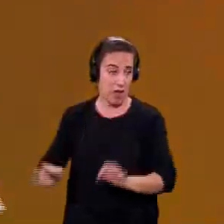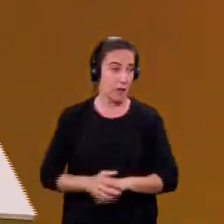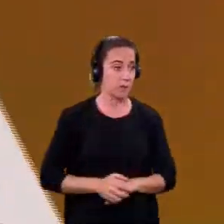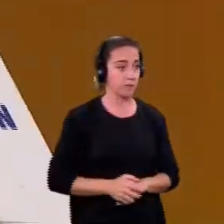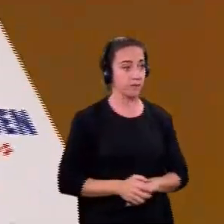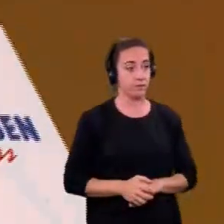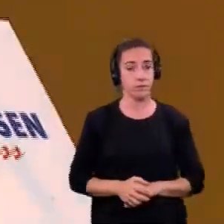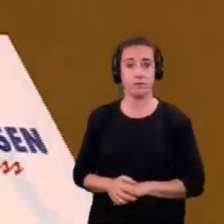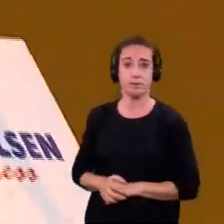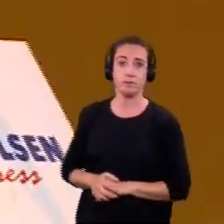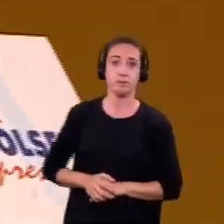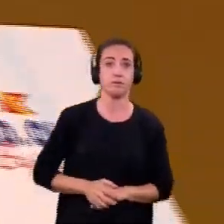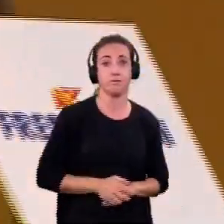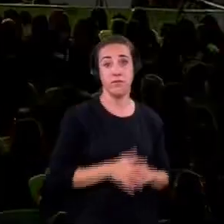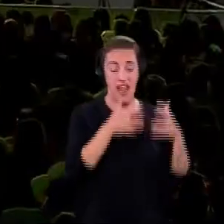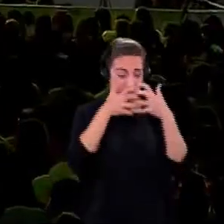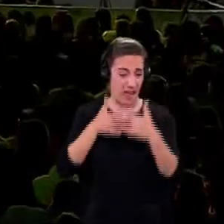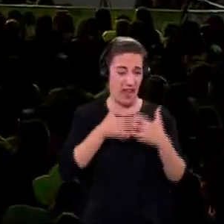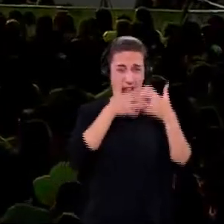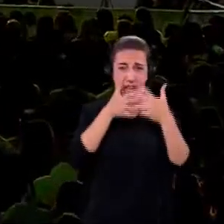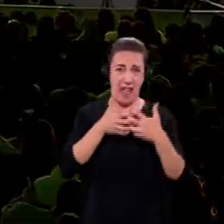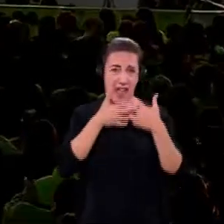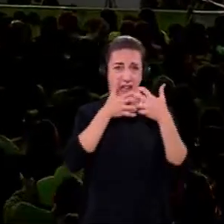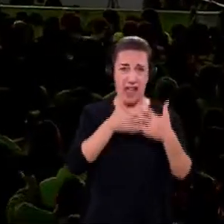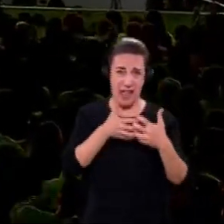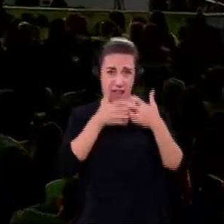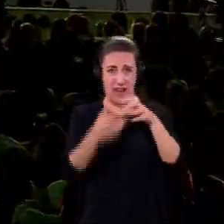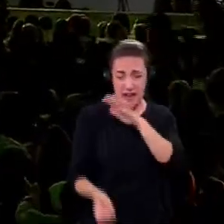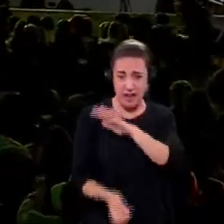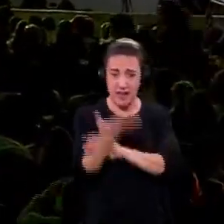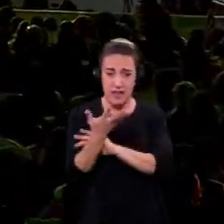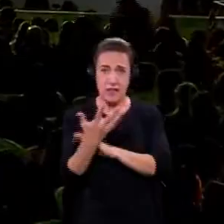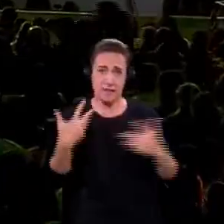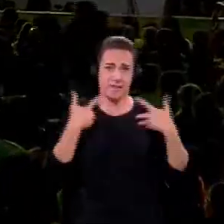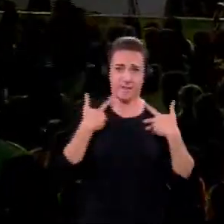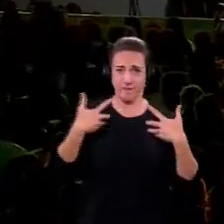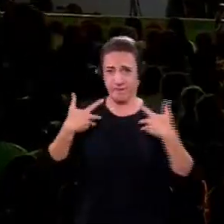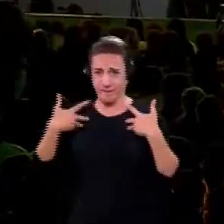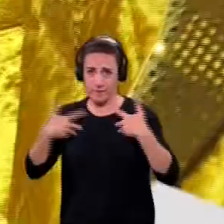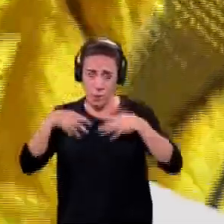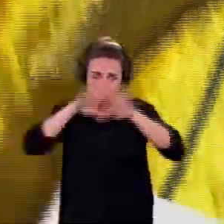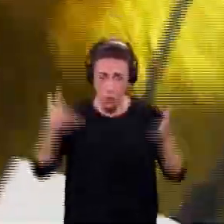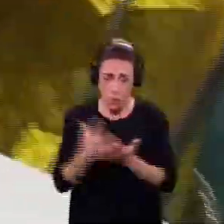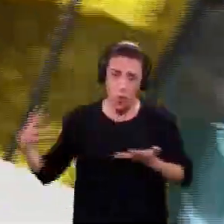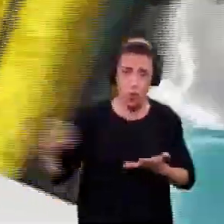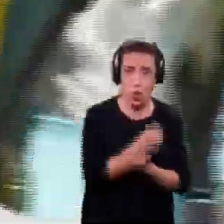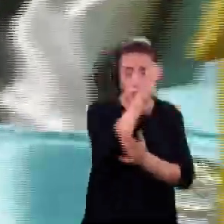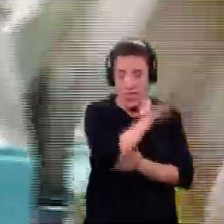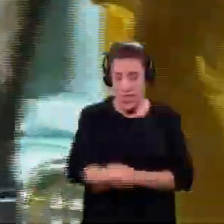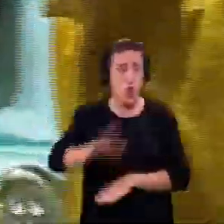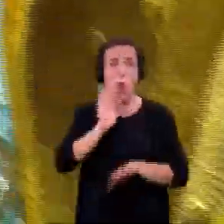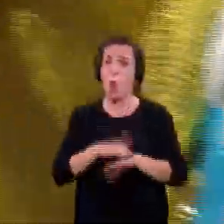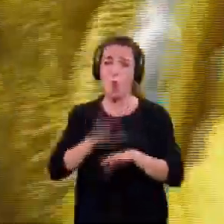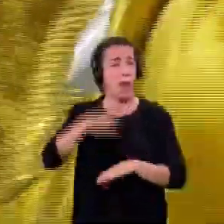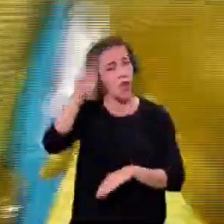Maldita invención esa guerra, salvaje y sufrida por todos. Los niños no tienen la